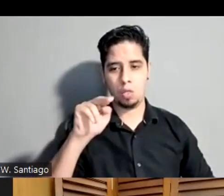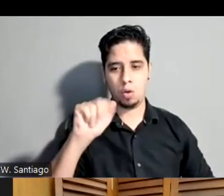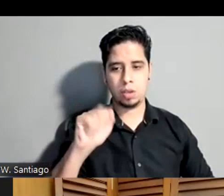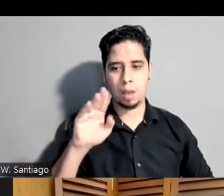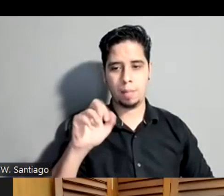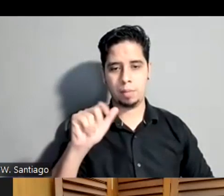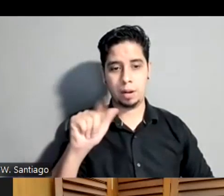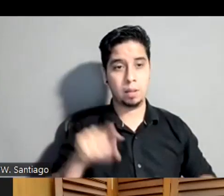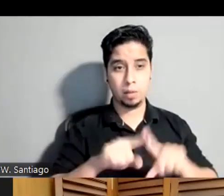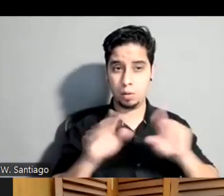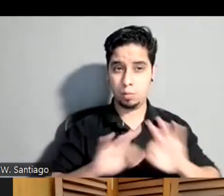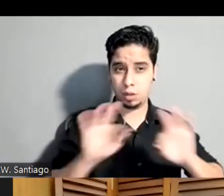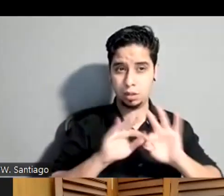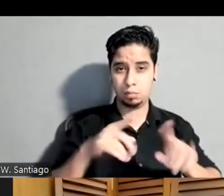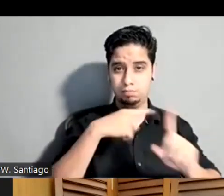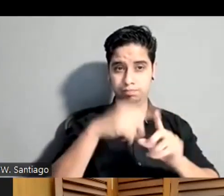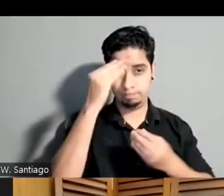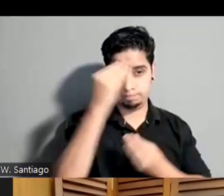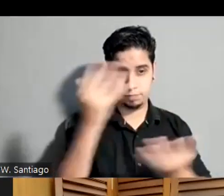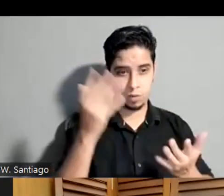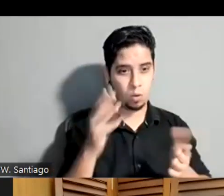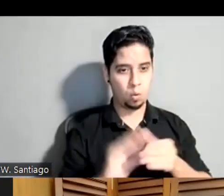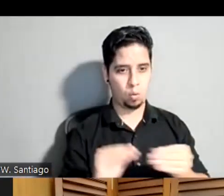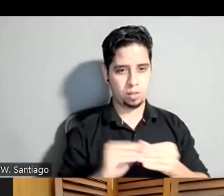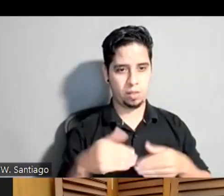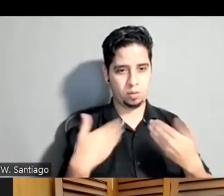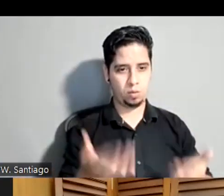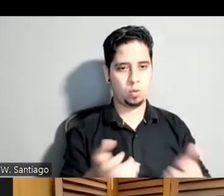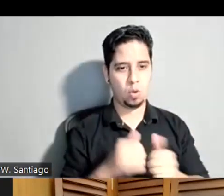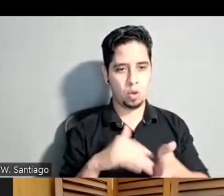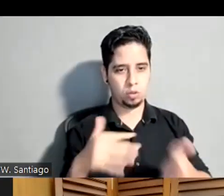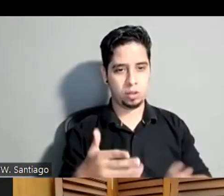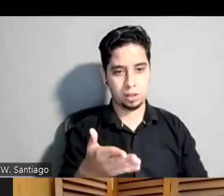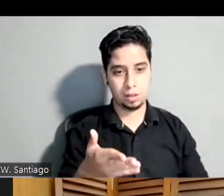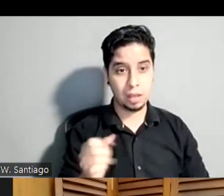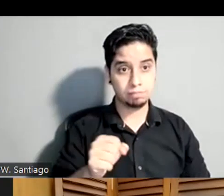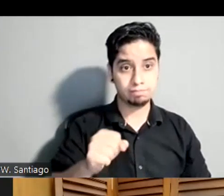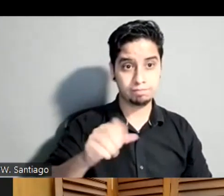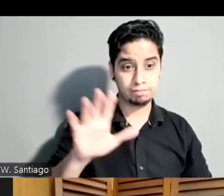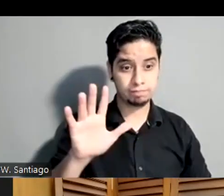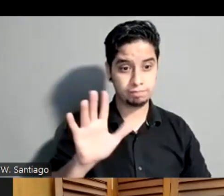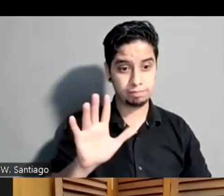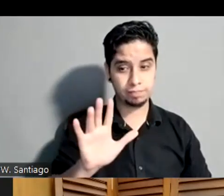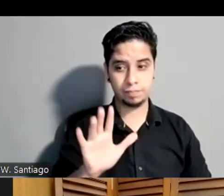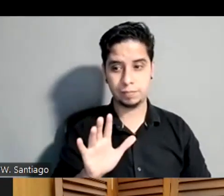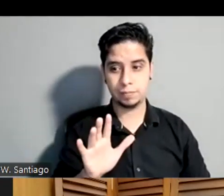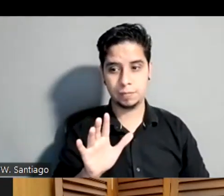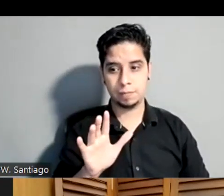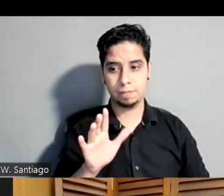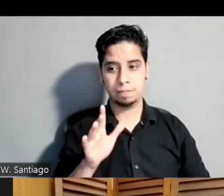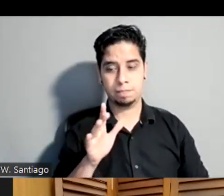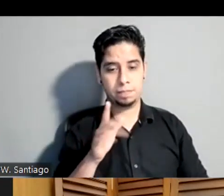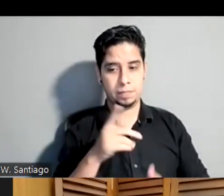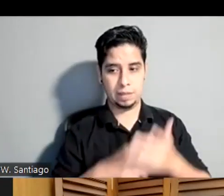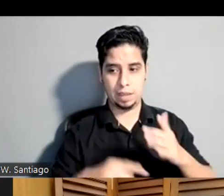decir la buena noticia. Cuéntanos la buena noticia con los estudiantes. ¡Yeah! Ay, que esto está en la